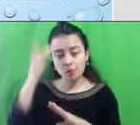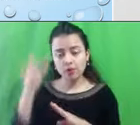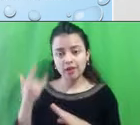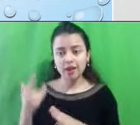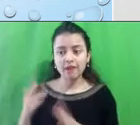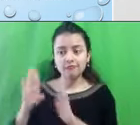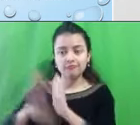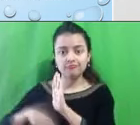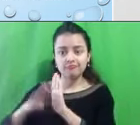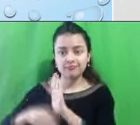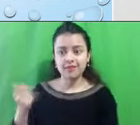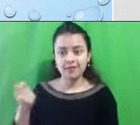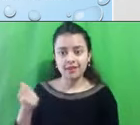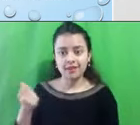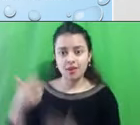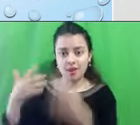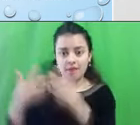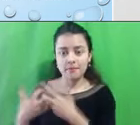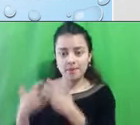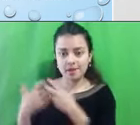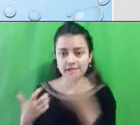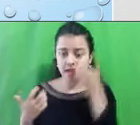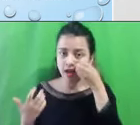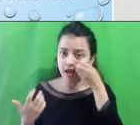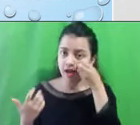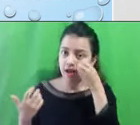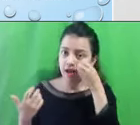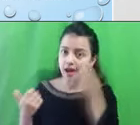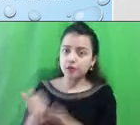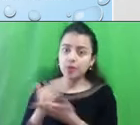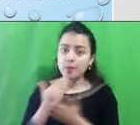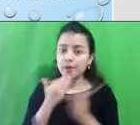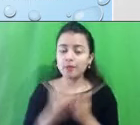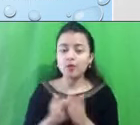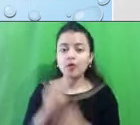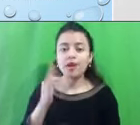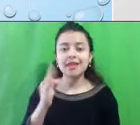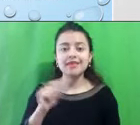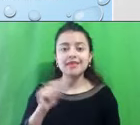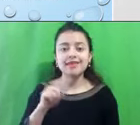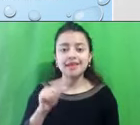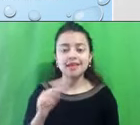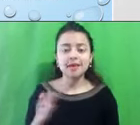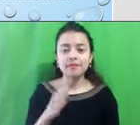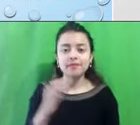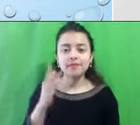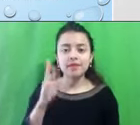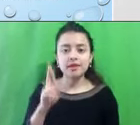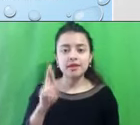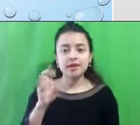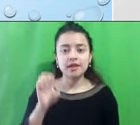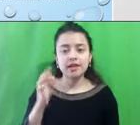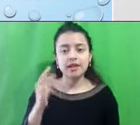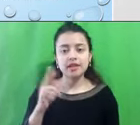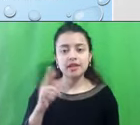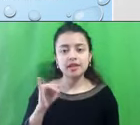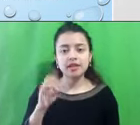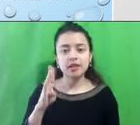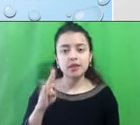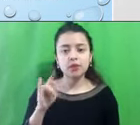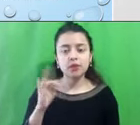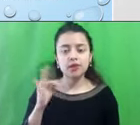el porcentaje que le estamos cancelando en este momento a la CAR. Es un proyecto que mejoraría las condiciones para el